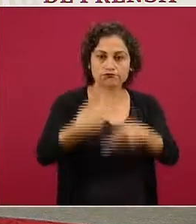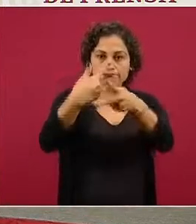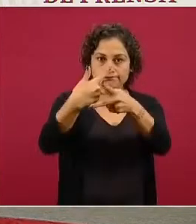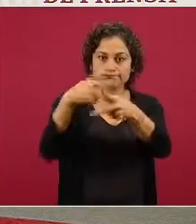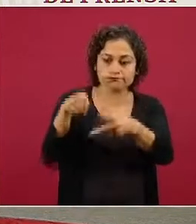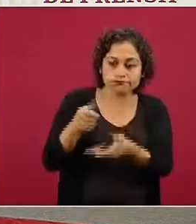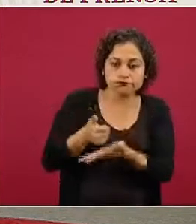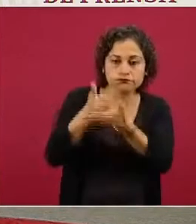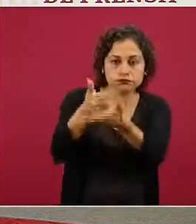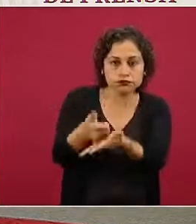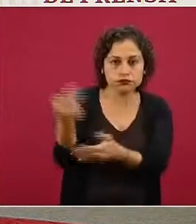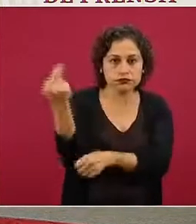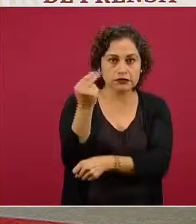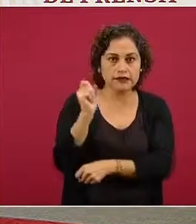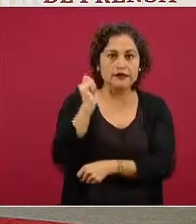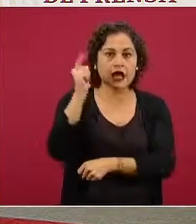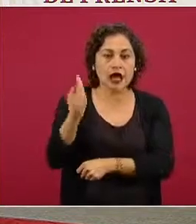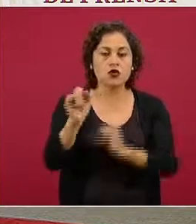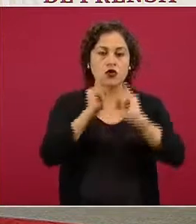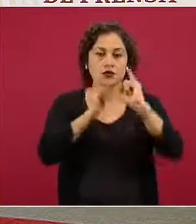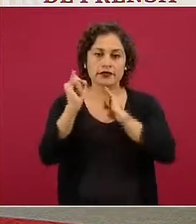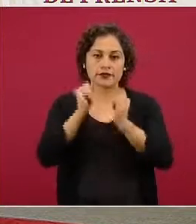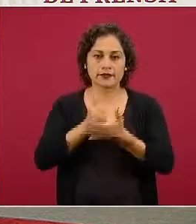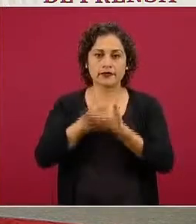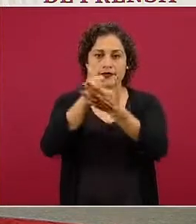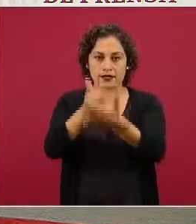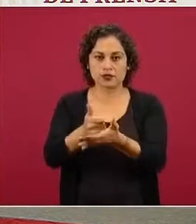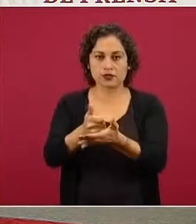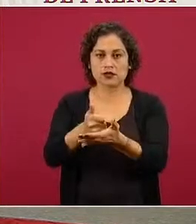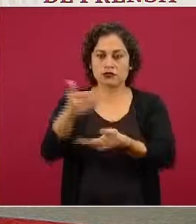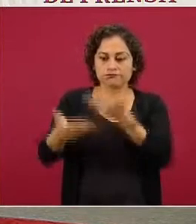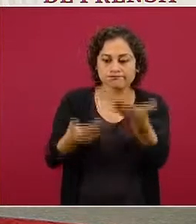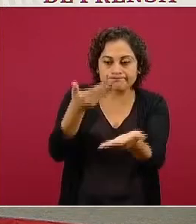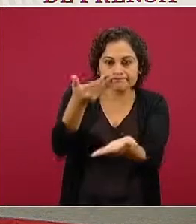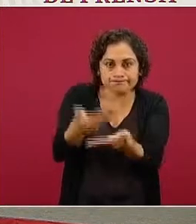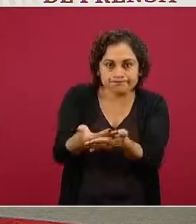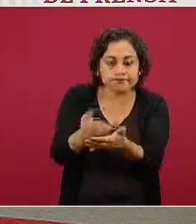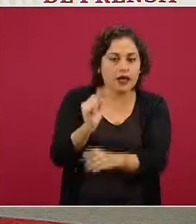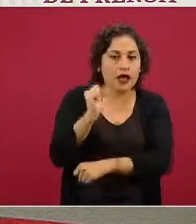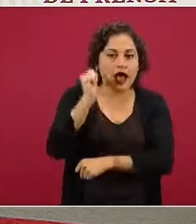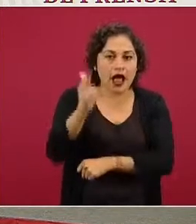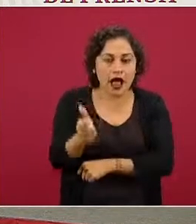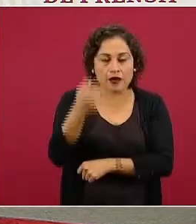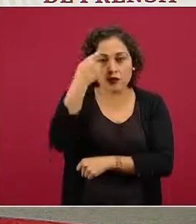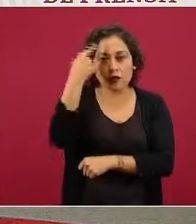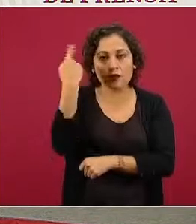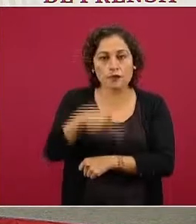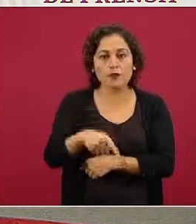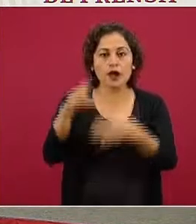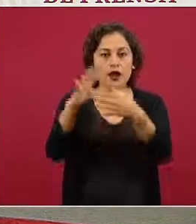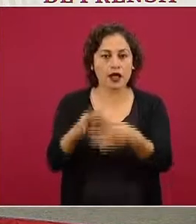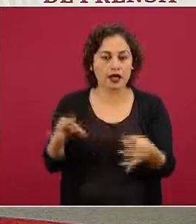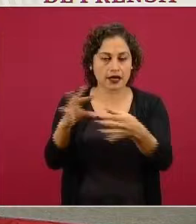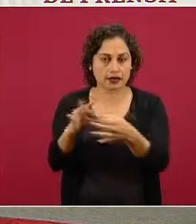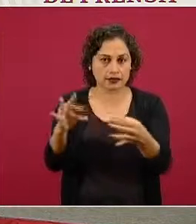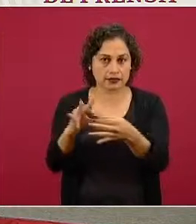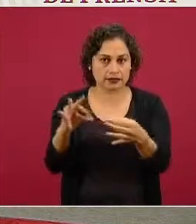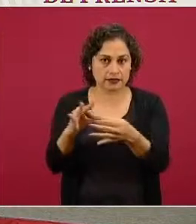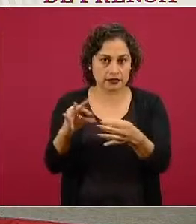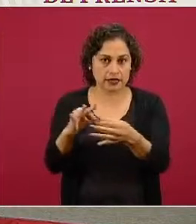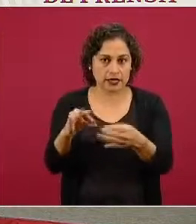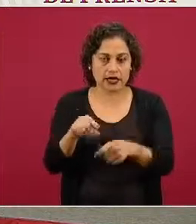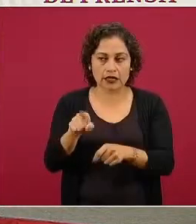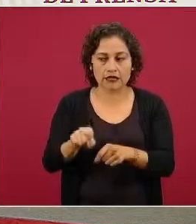requiere de la atención de su salud para que pueda determinarle, para que pueda decirle a